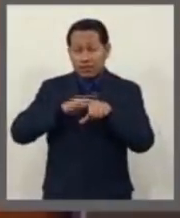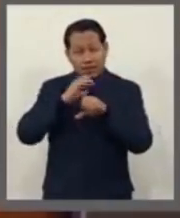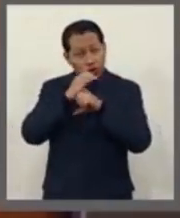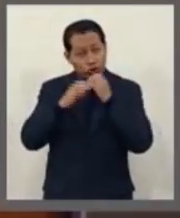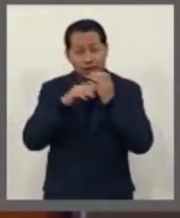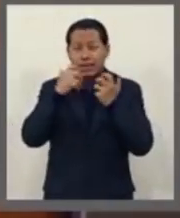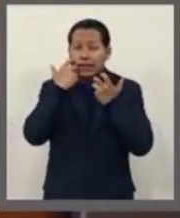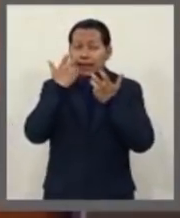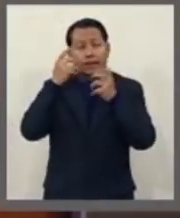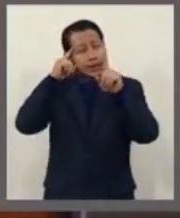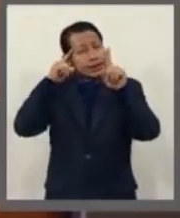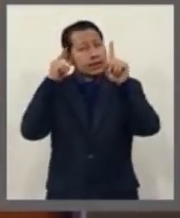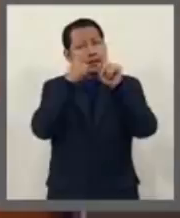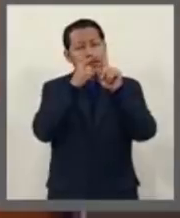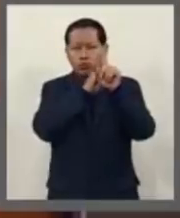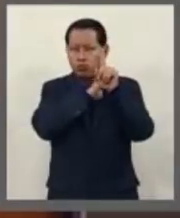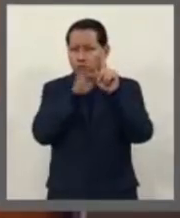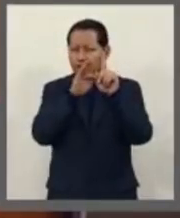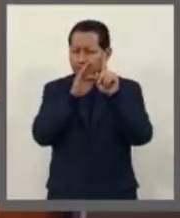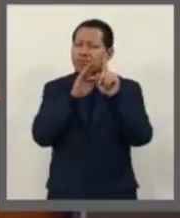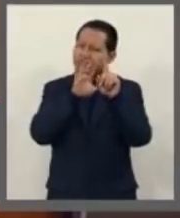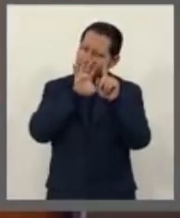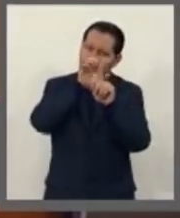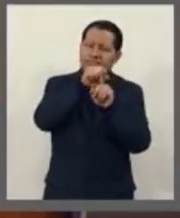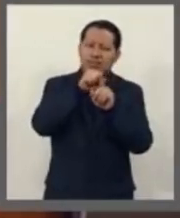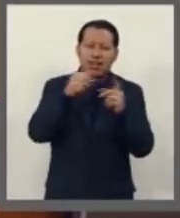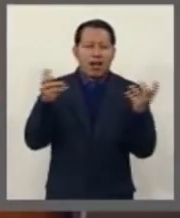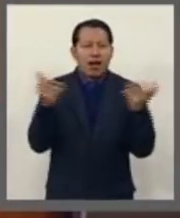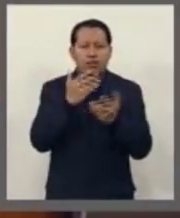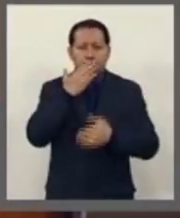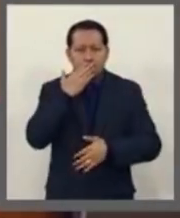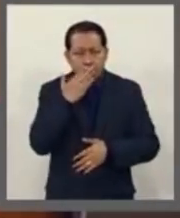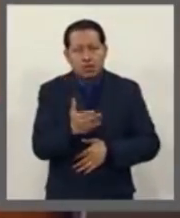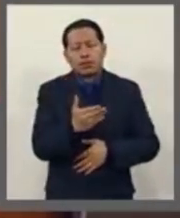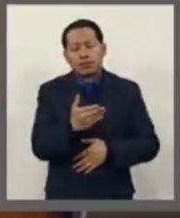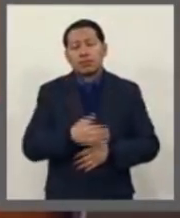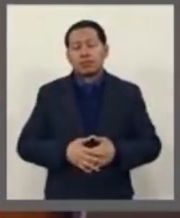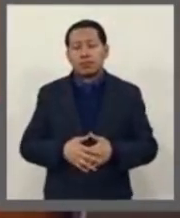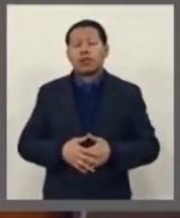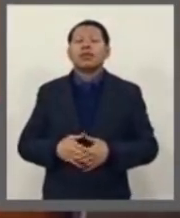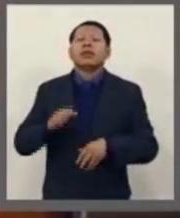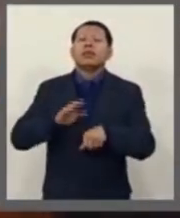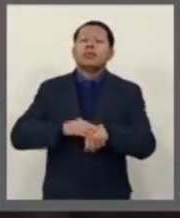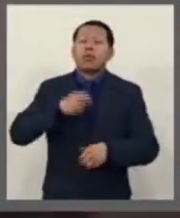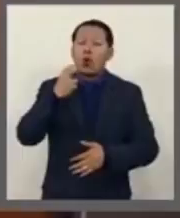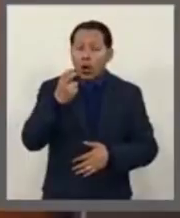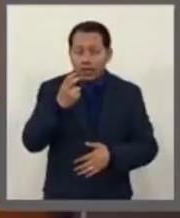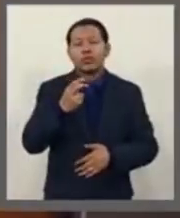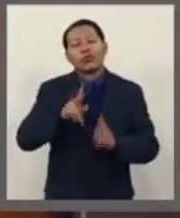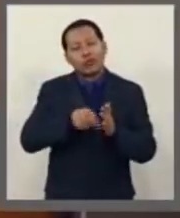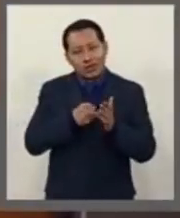mucho más propósitos que se cumplan mucha más metas que se consigan y sobre todo que se